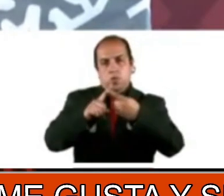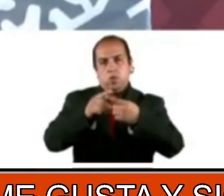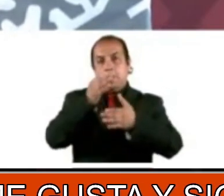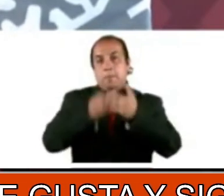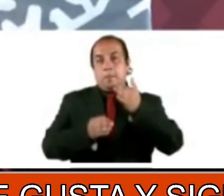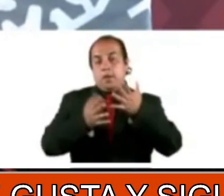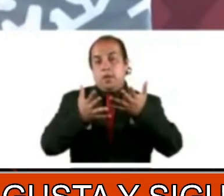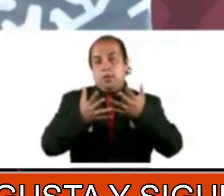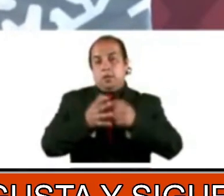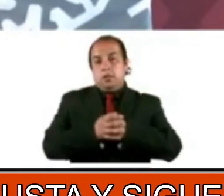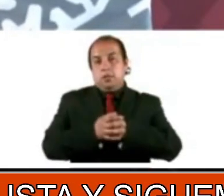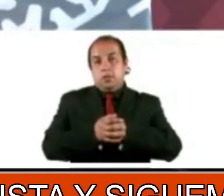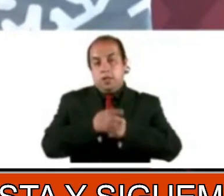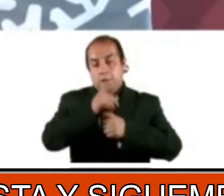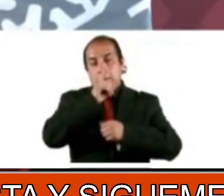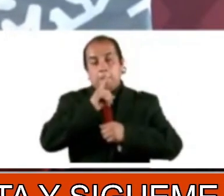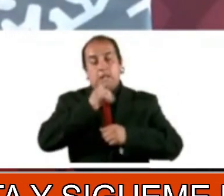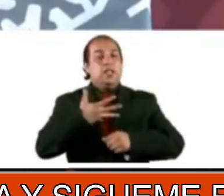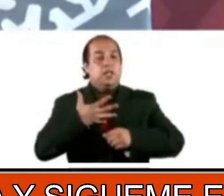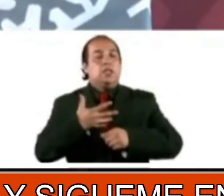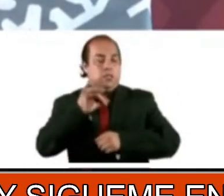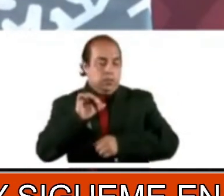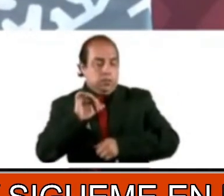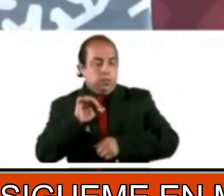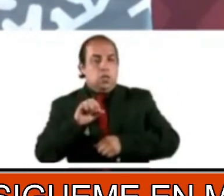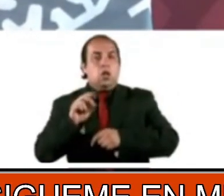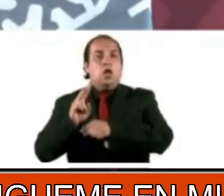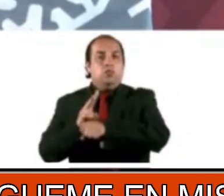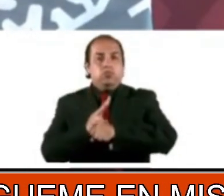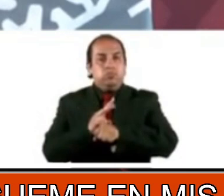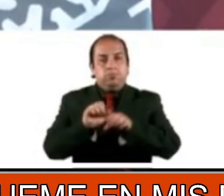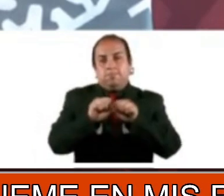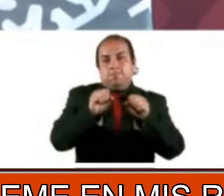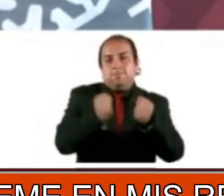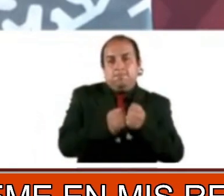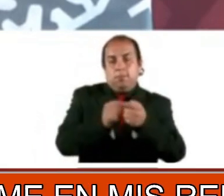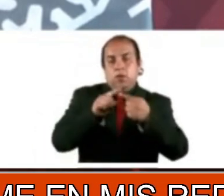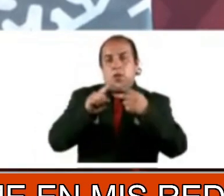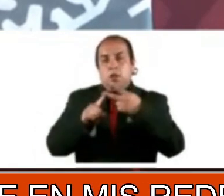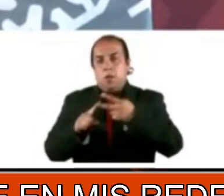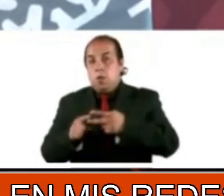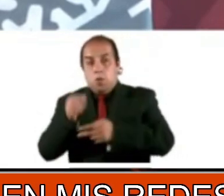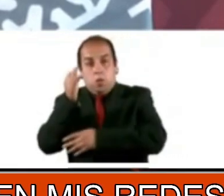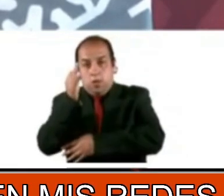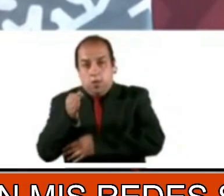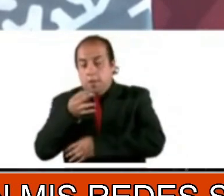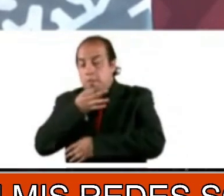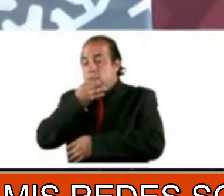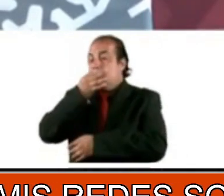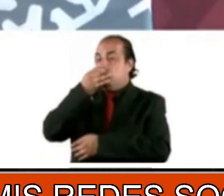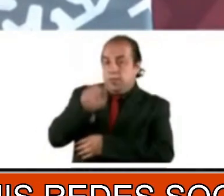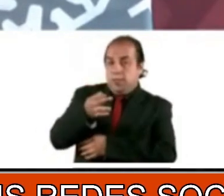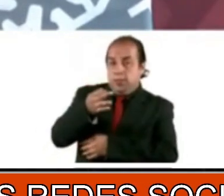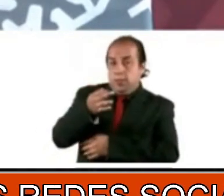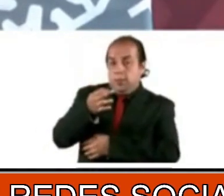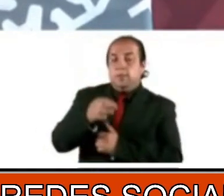porque sí ha habido una inspección sistemática, y por otra parte no permite advertir que